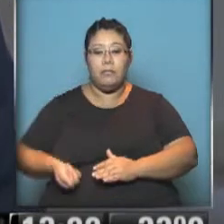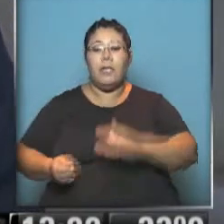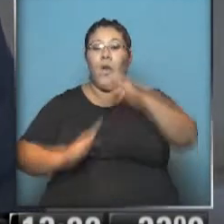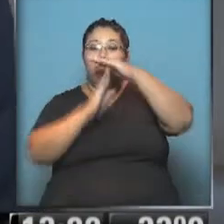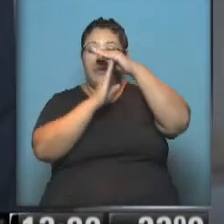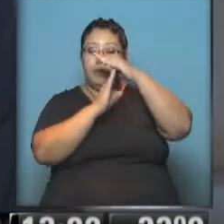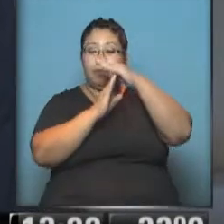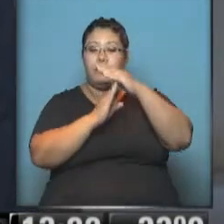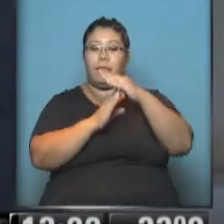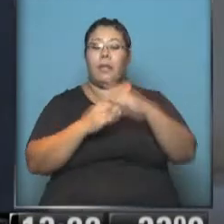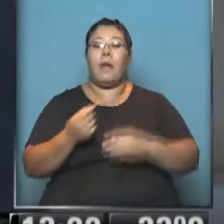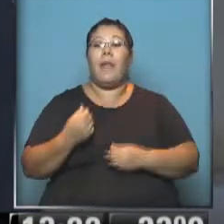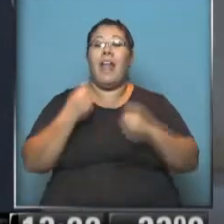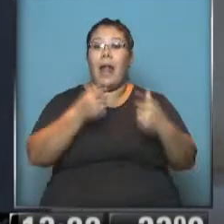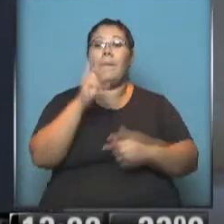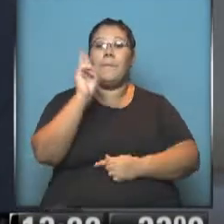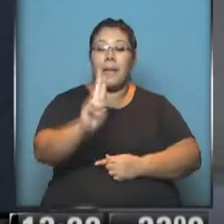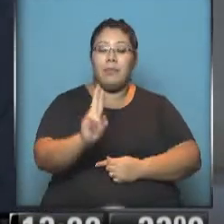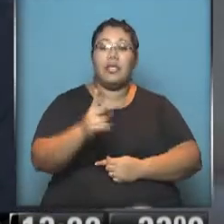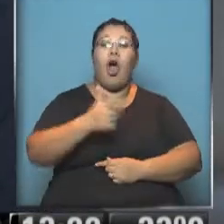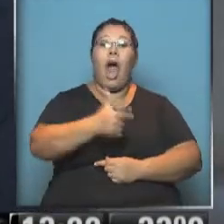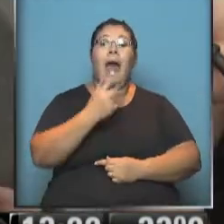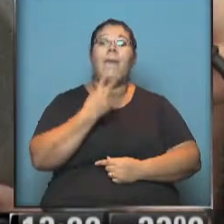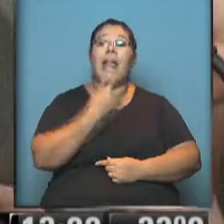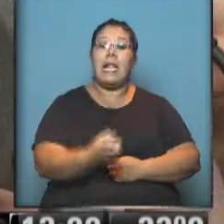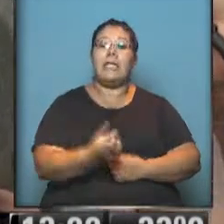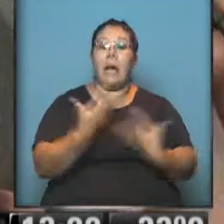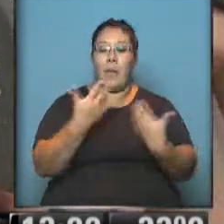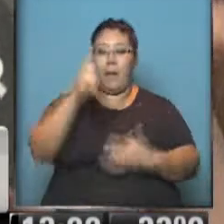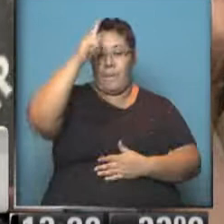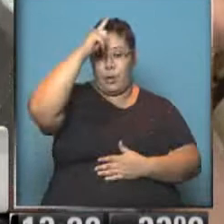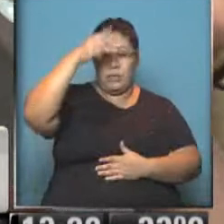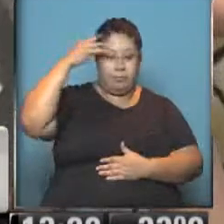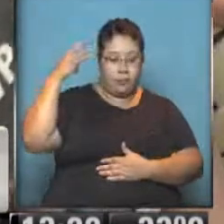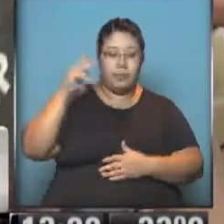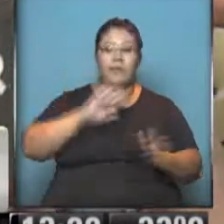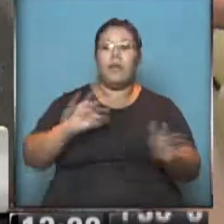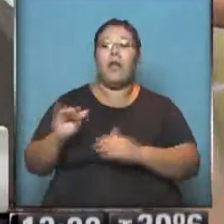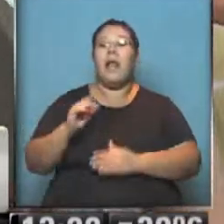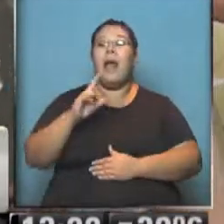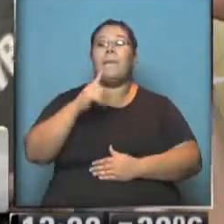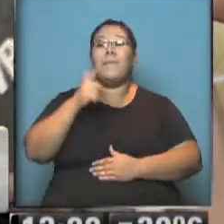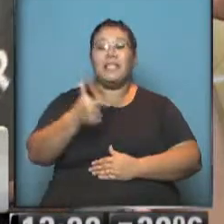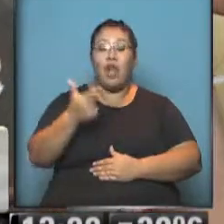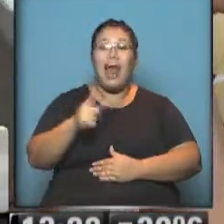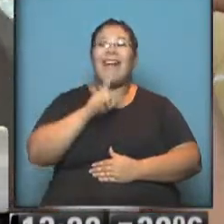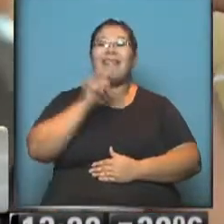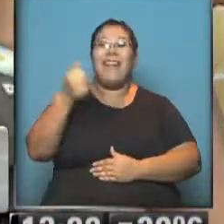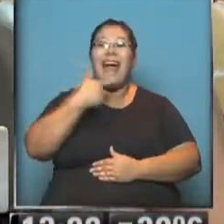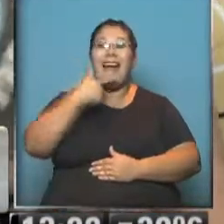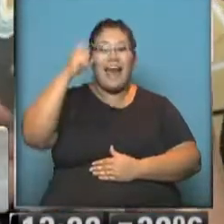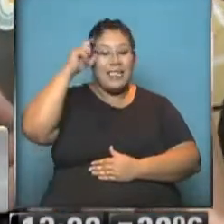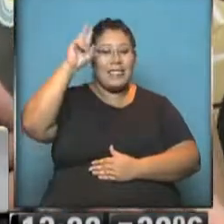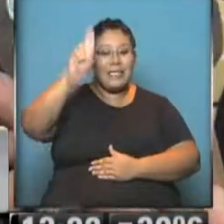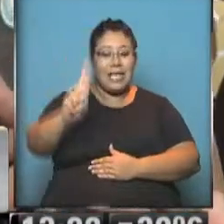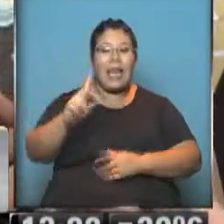y habilitar precisamente la utilización de esta pistola eléctrica. Las pistolas Taser X26... yo las he estudiado